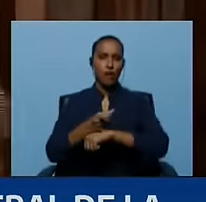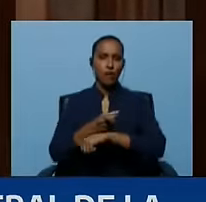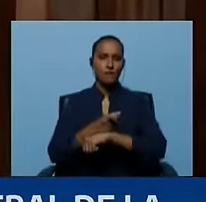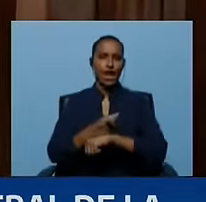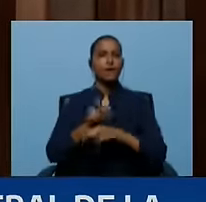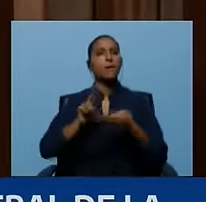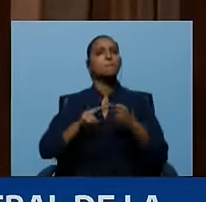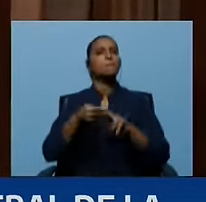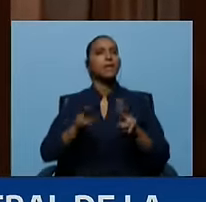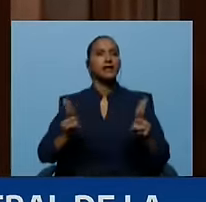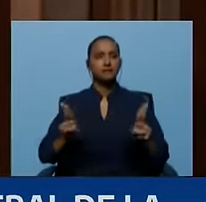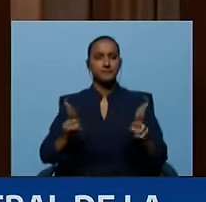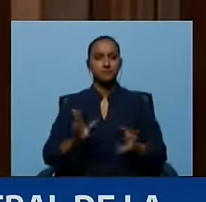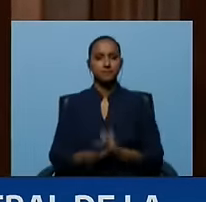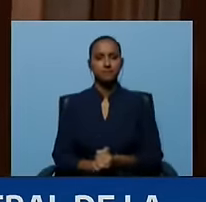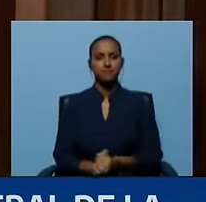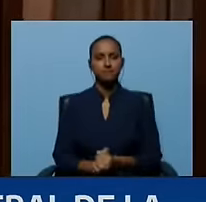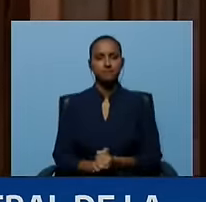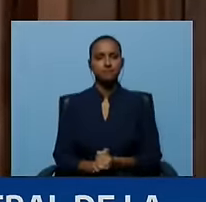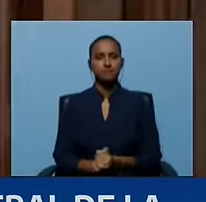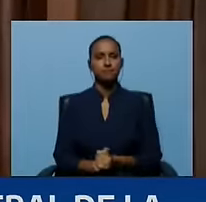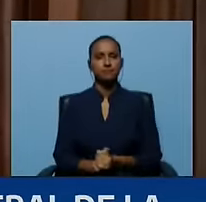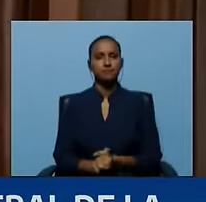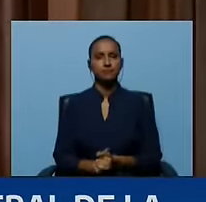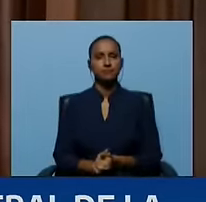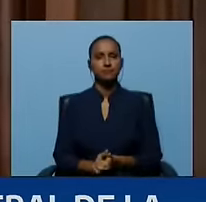¡Paz! ¡Paz!